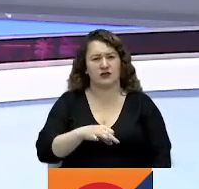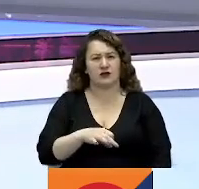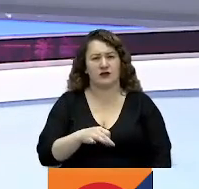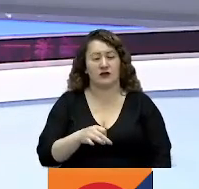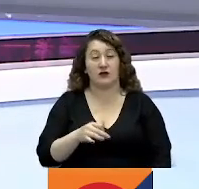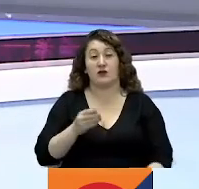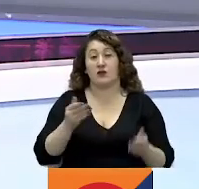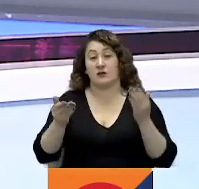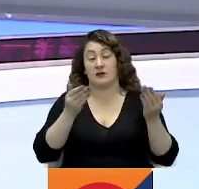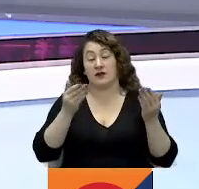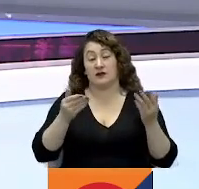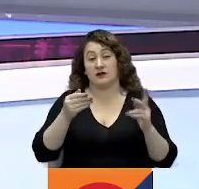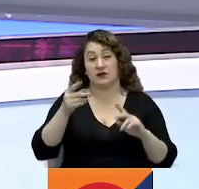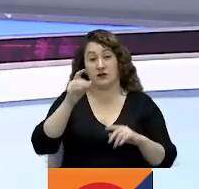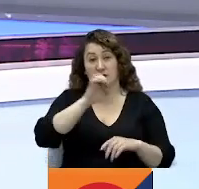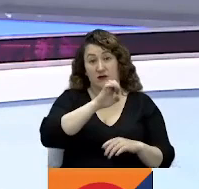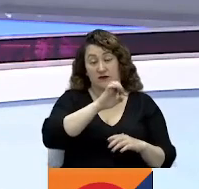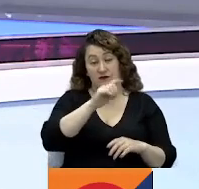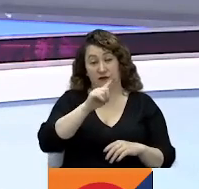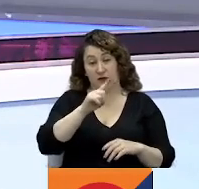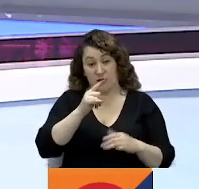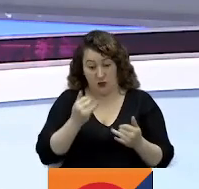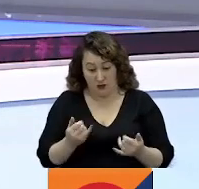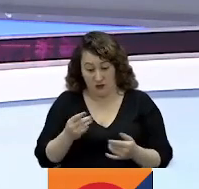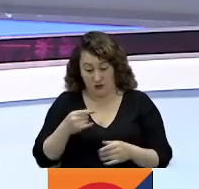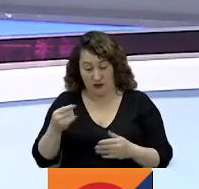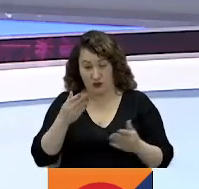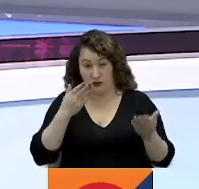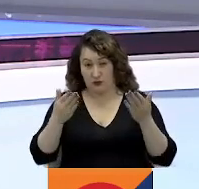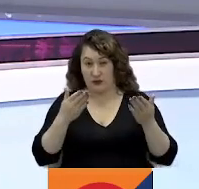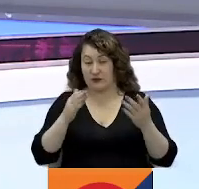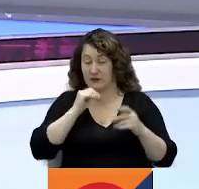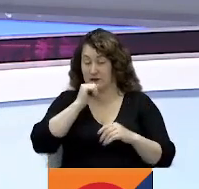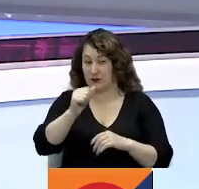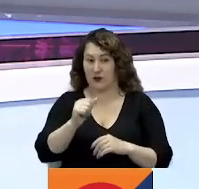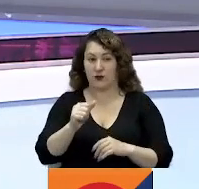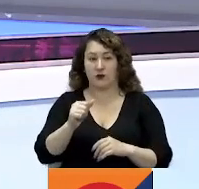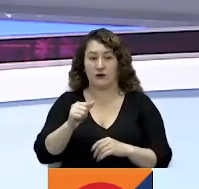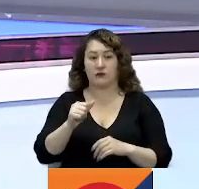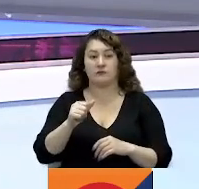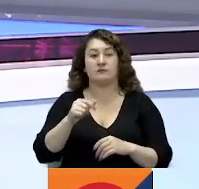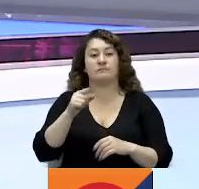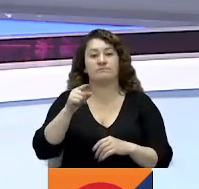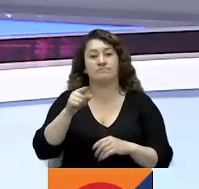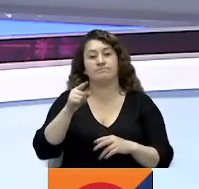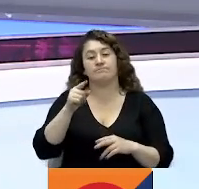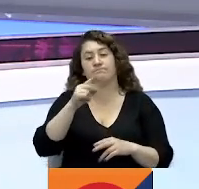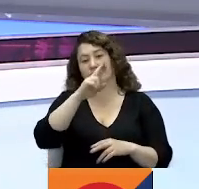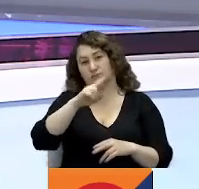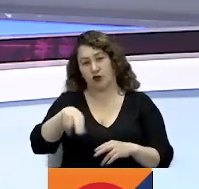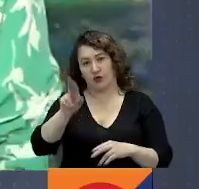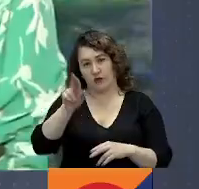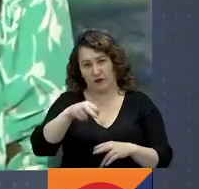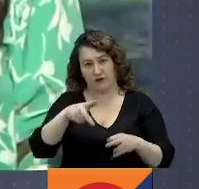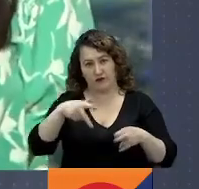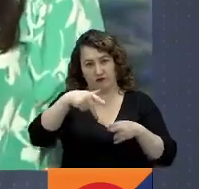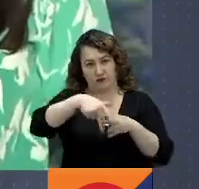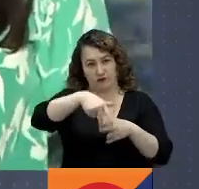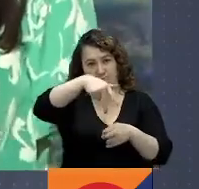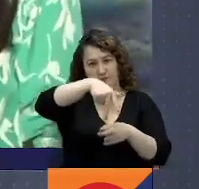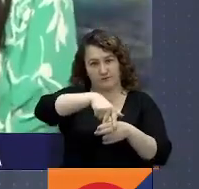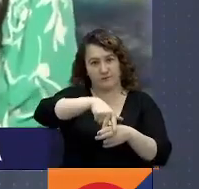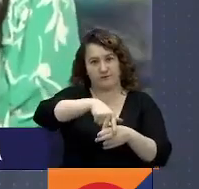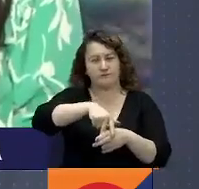primeros meses del año. Es por eso que en varios sectores de la ciudad se ha prohibido la movilización del parrillero. Zainia Gámez,